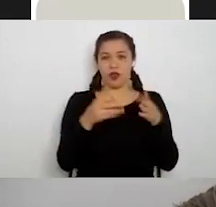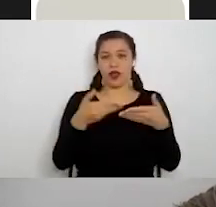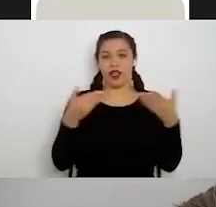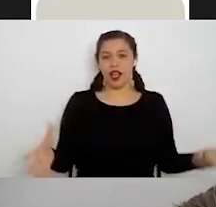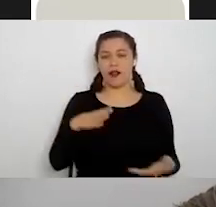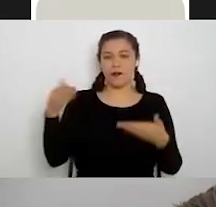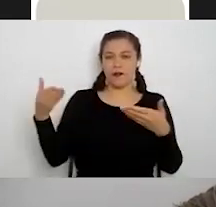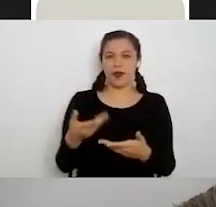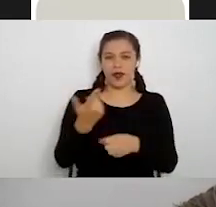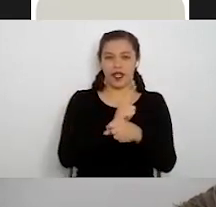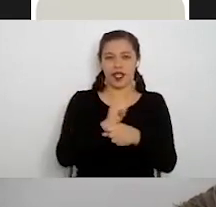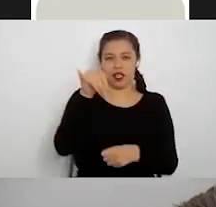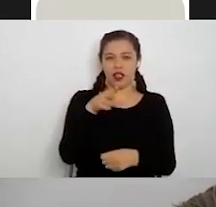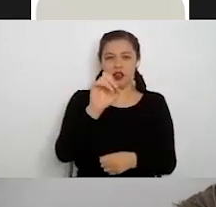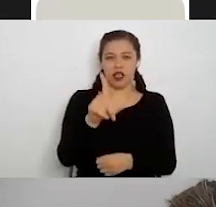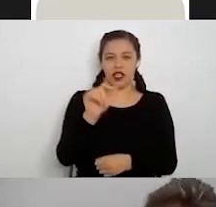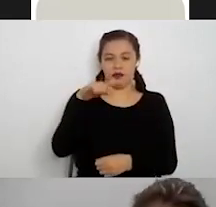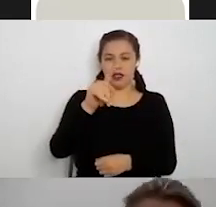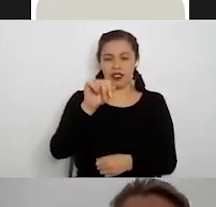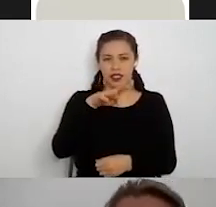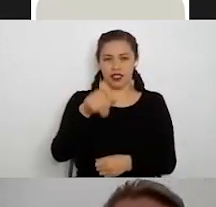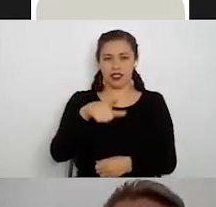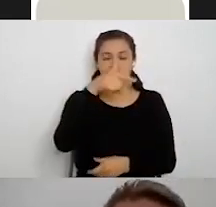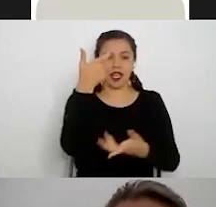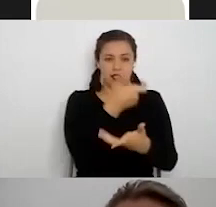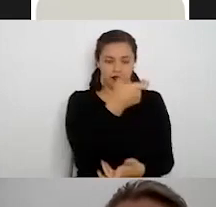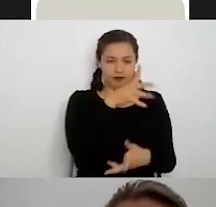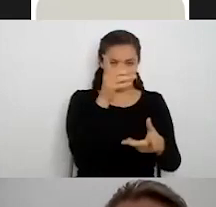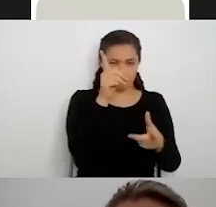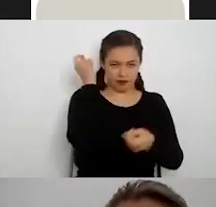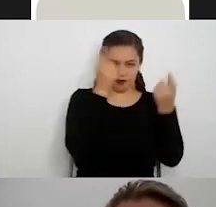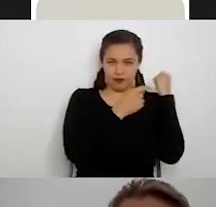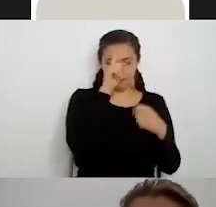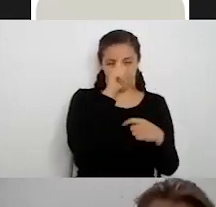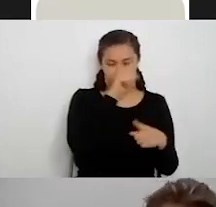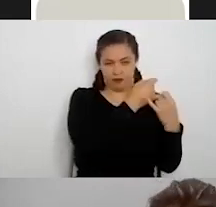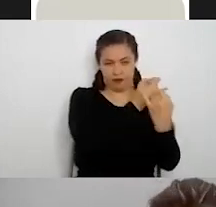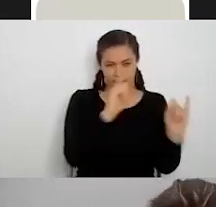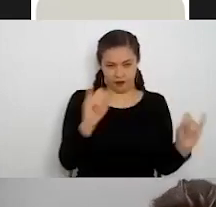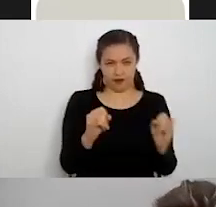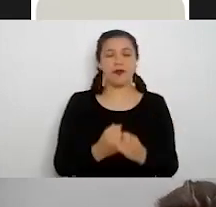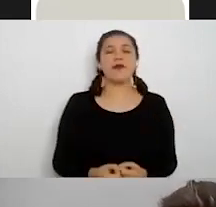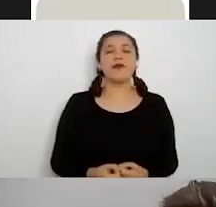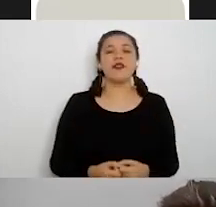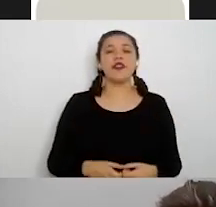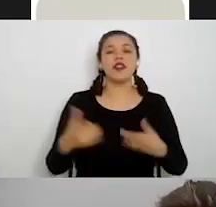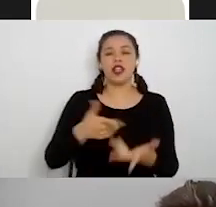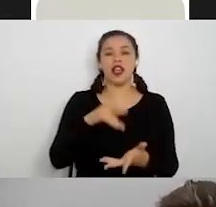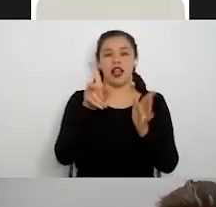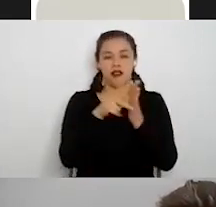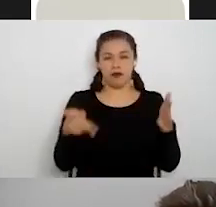lo decía, del licenciado Joel Martínez Hernández. Él es economista, consultor independiente, director de Visor Financiero, columnista en el diario